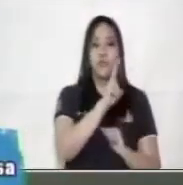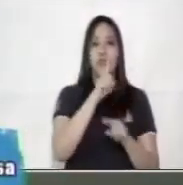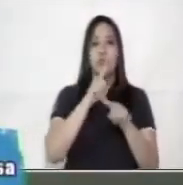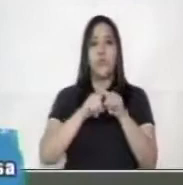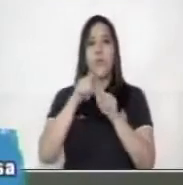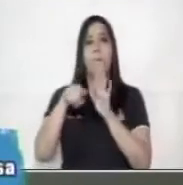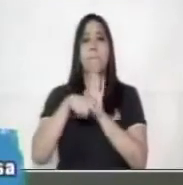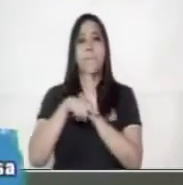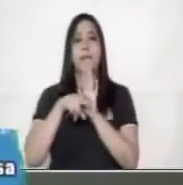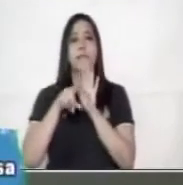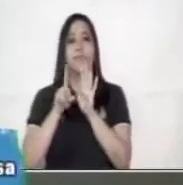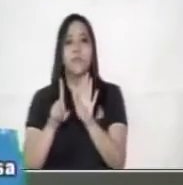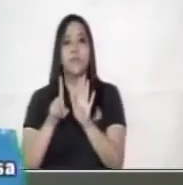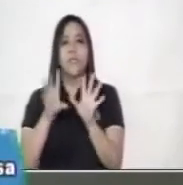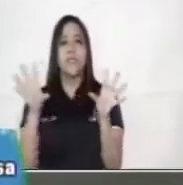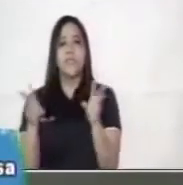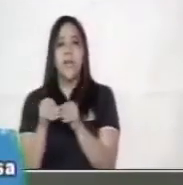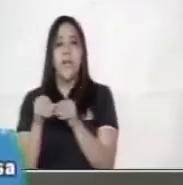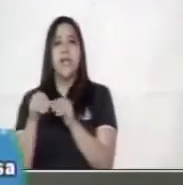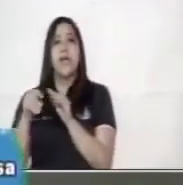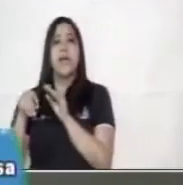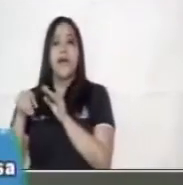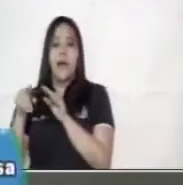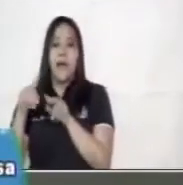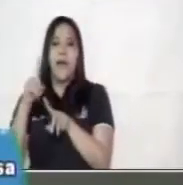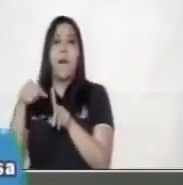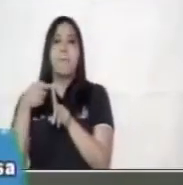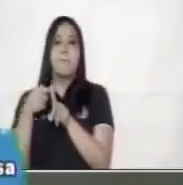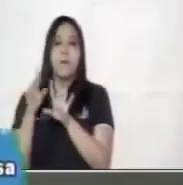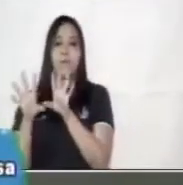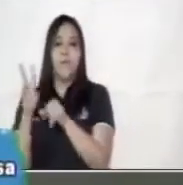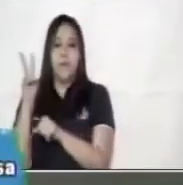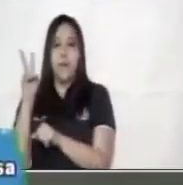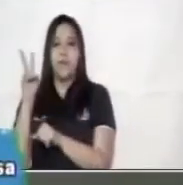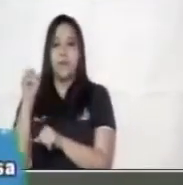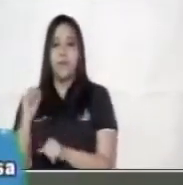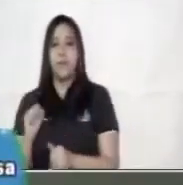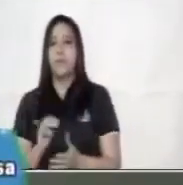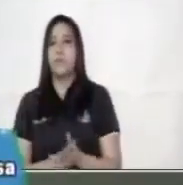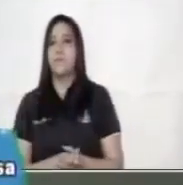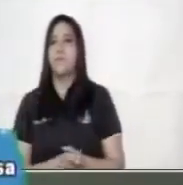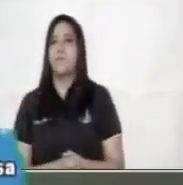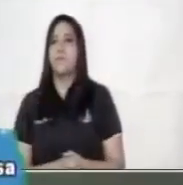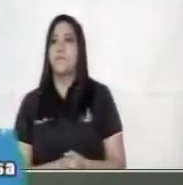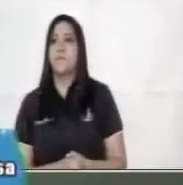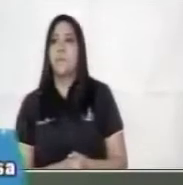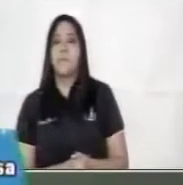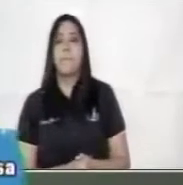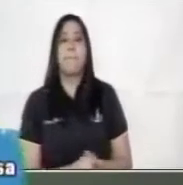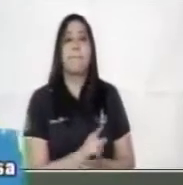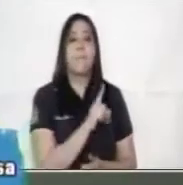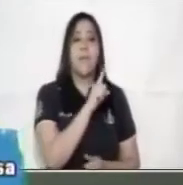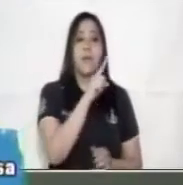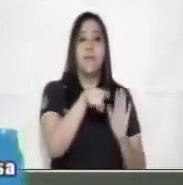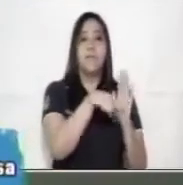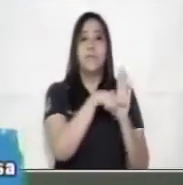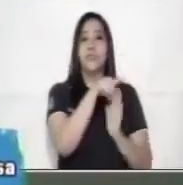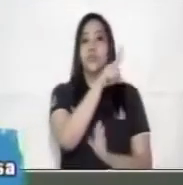este caso también negativo para que cuando multiplique menos por menos me dé más. 1 por